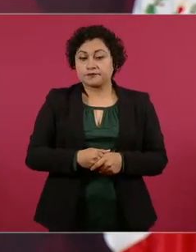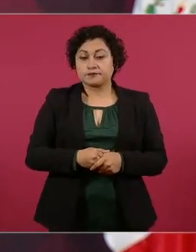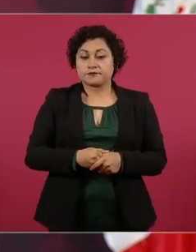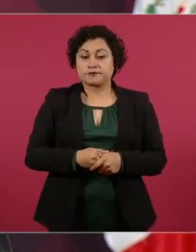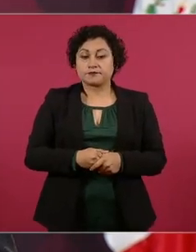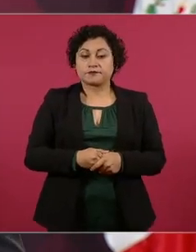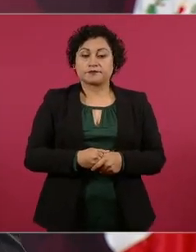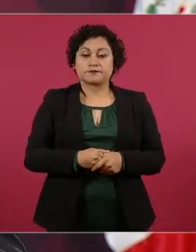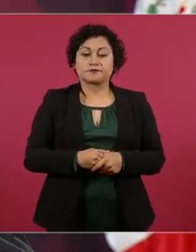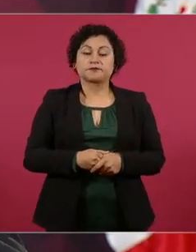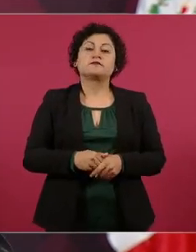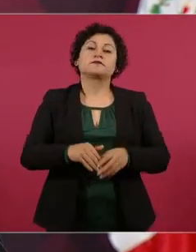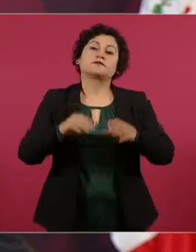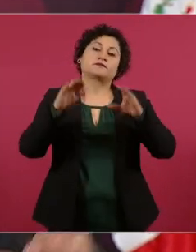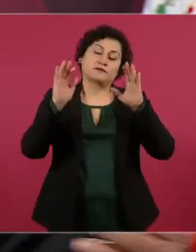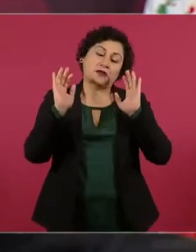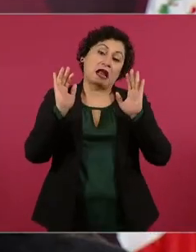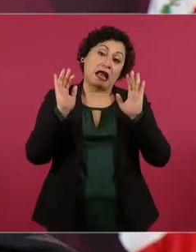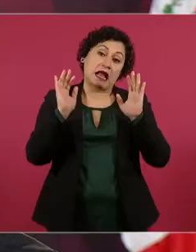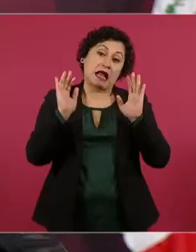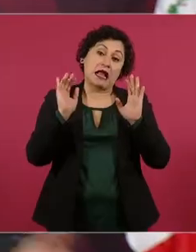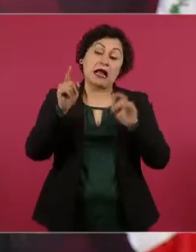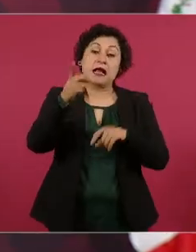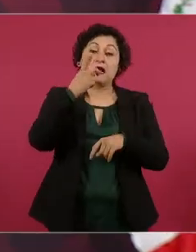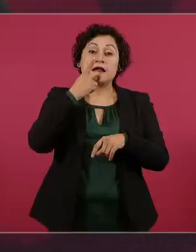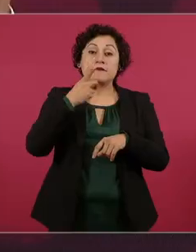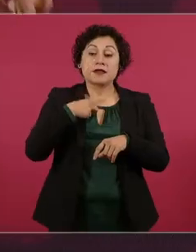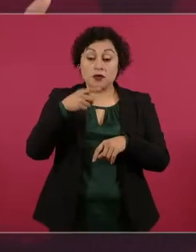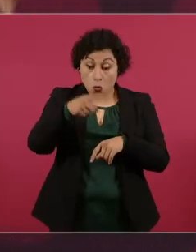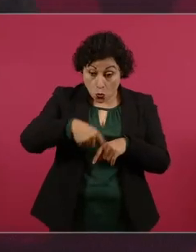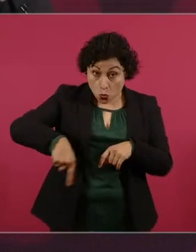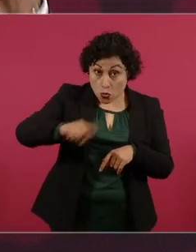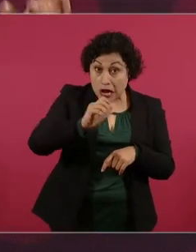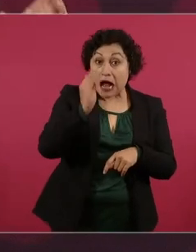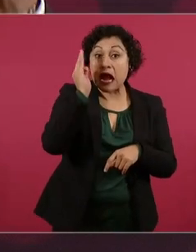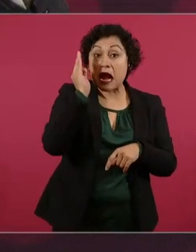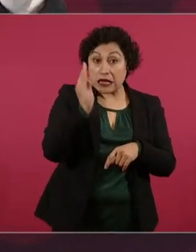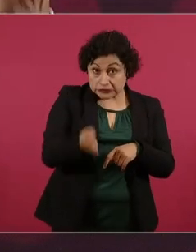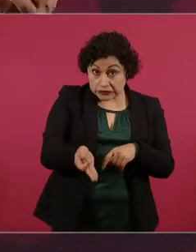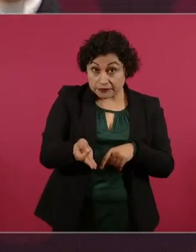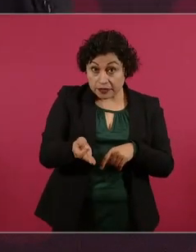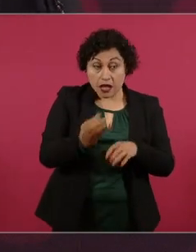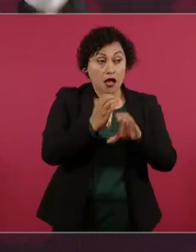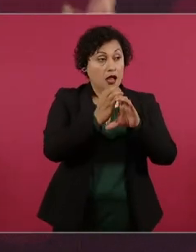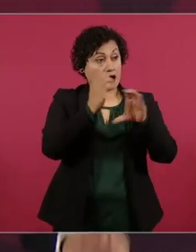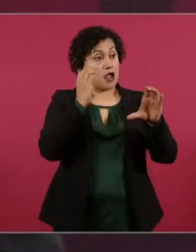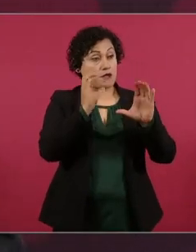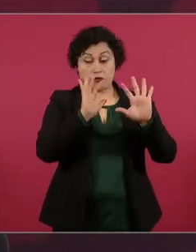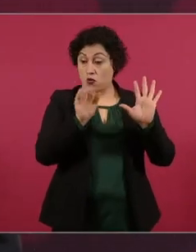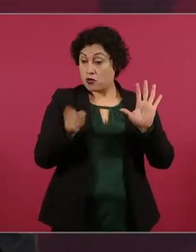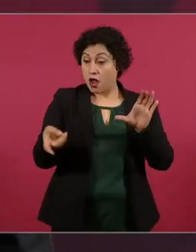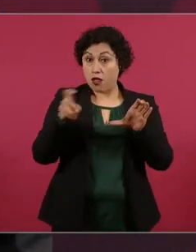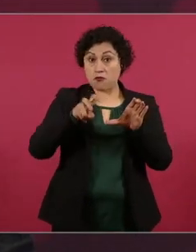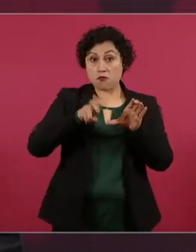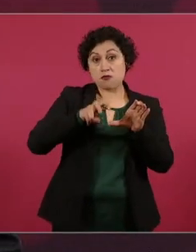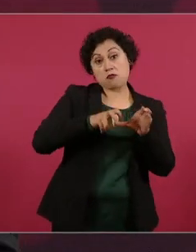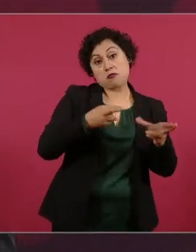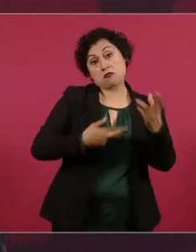si aceptan, ya están los camiones para que se regrese. La gente, veníamos como